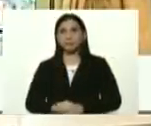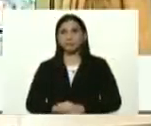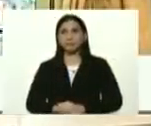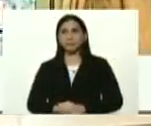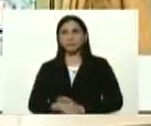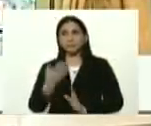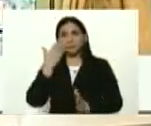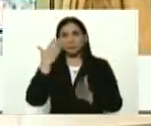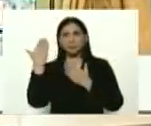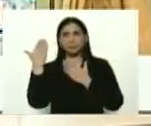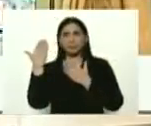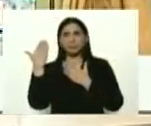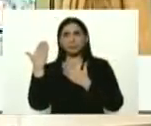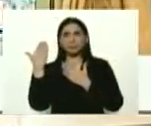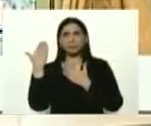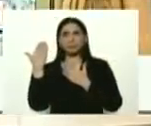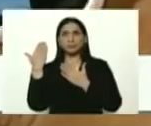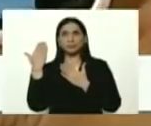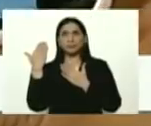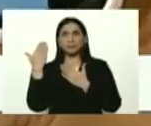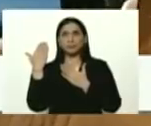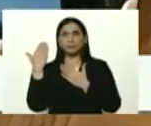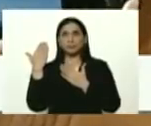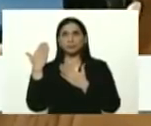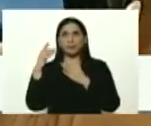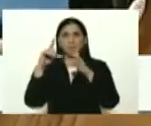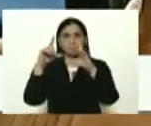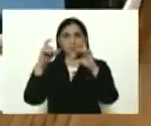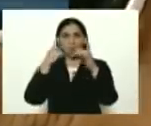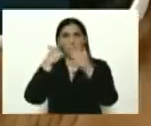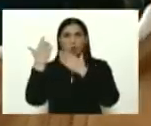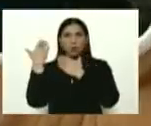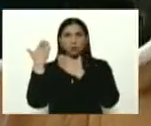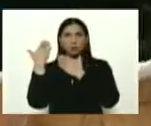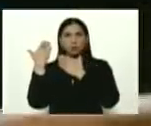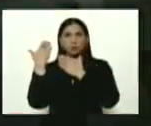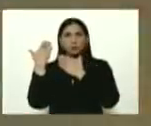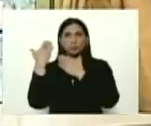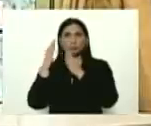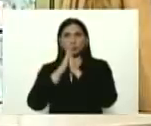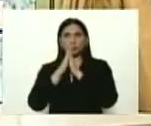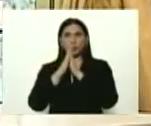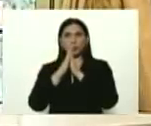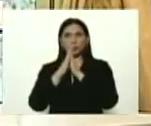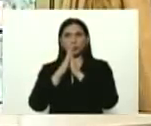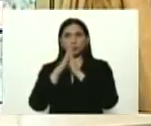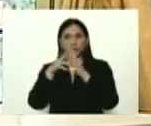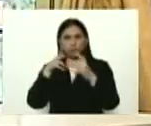Ahí estaba la esquina, mira. Le tomamos una foto. Pégale la cámara.